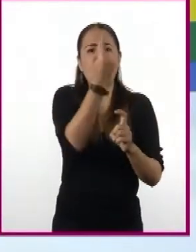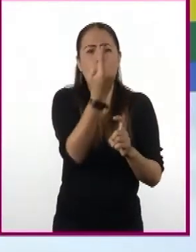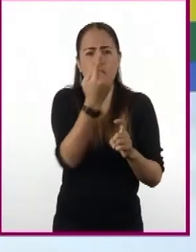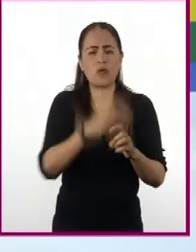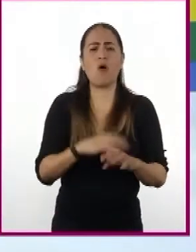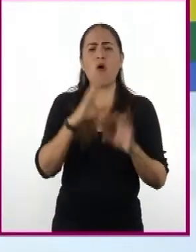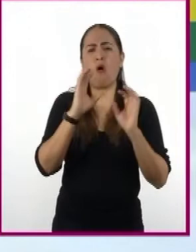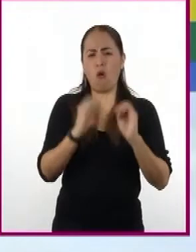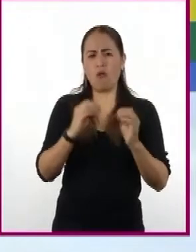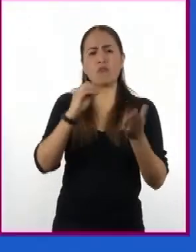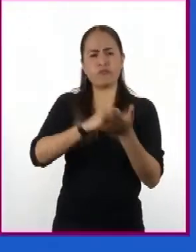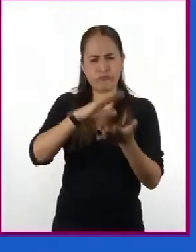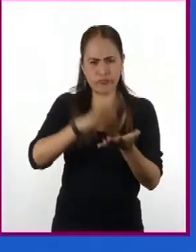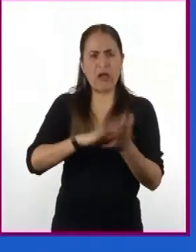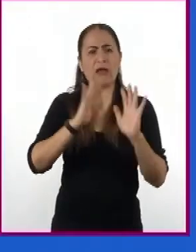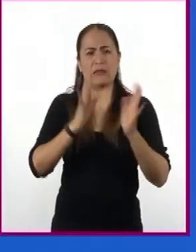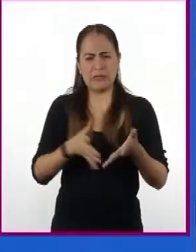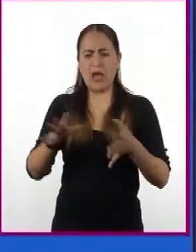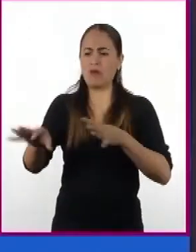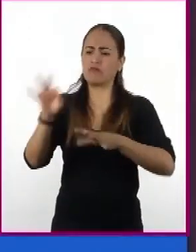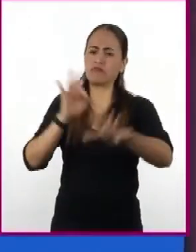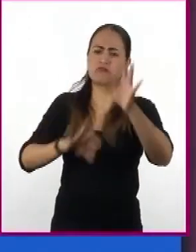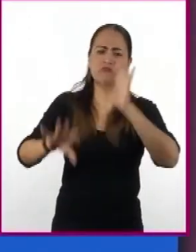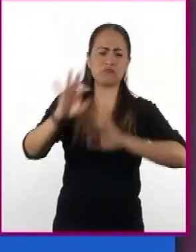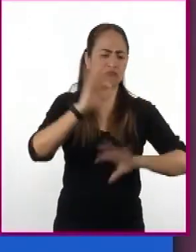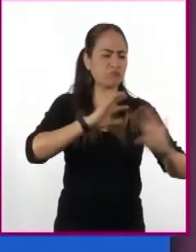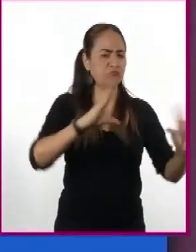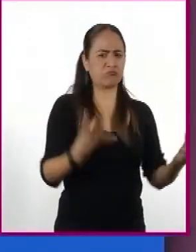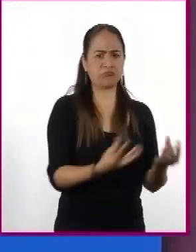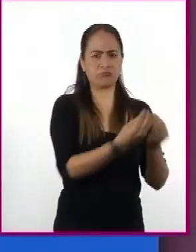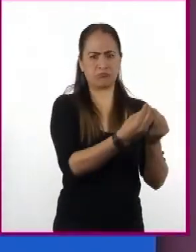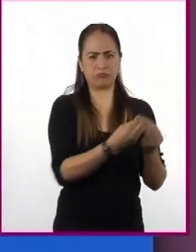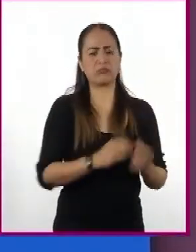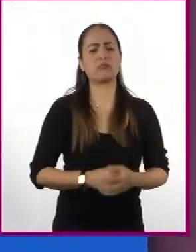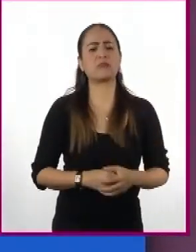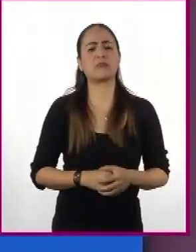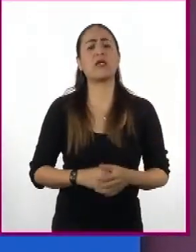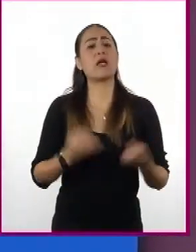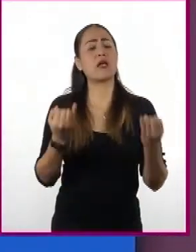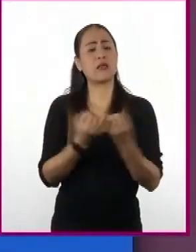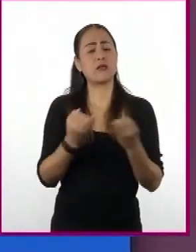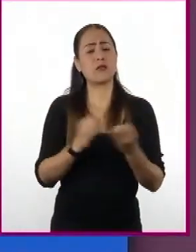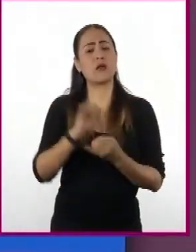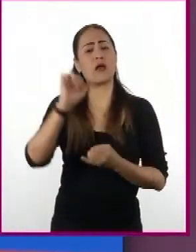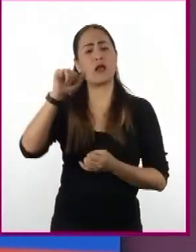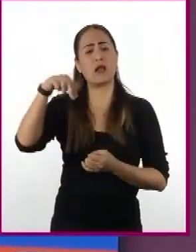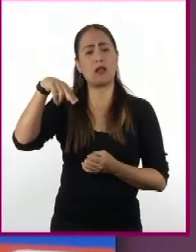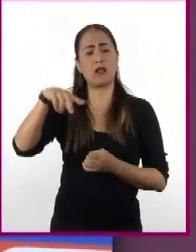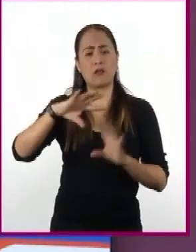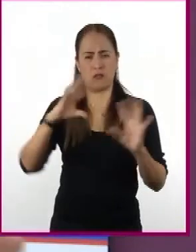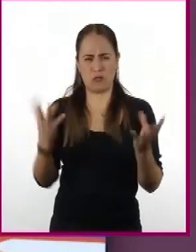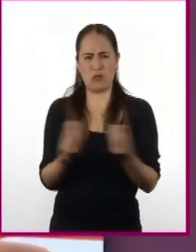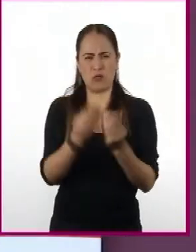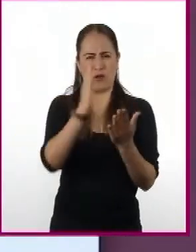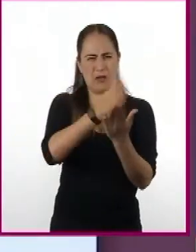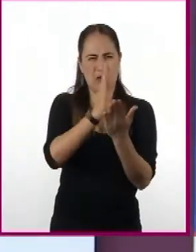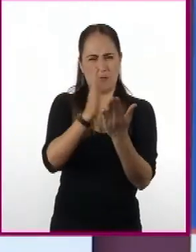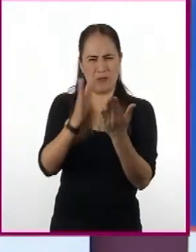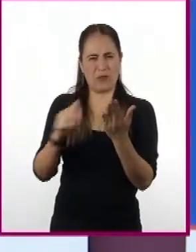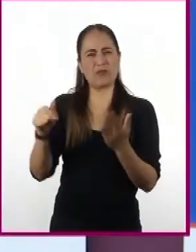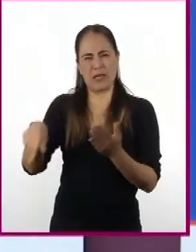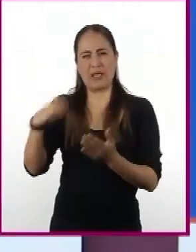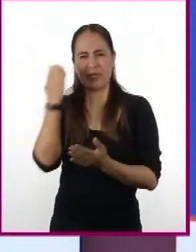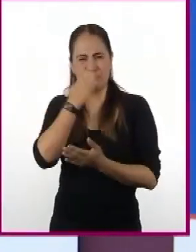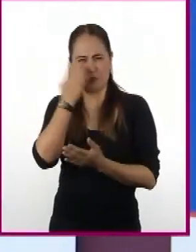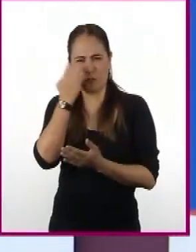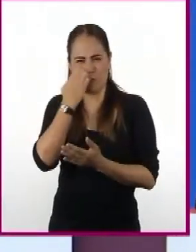textos ya publicados. Tengamos también presente que existen antologías académicas que tienen propósitos educativos.